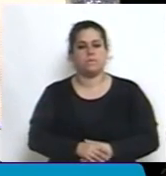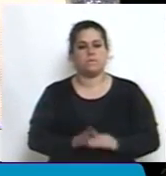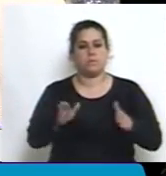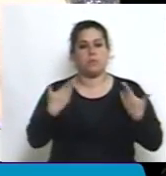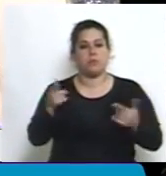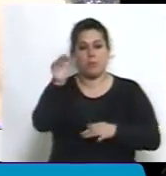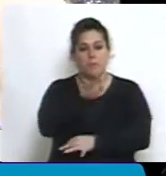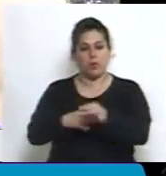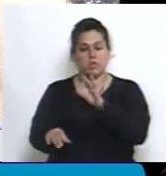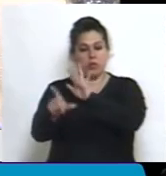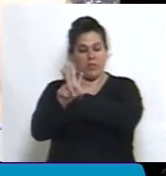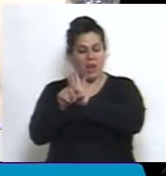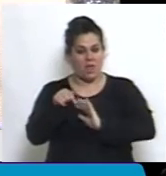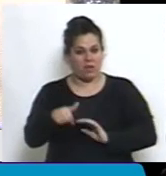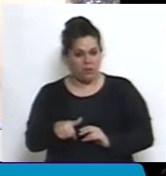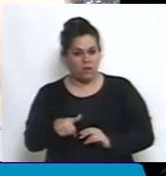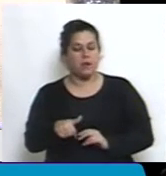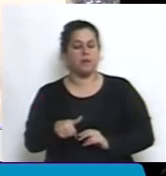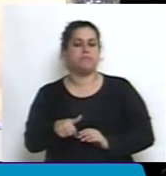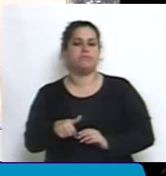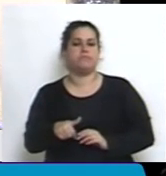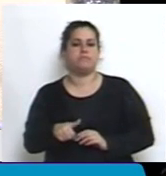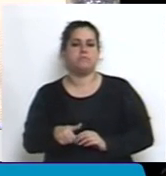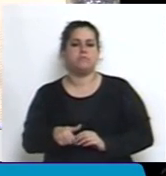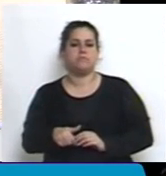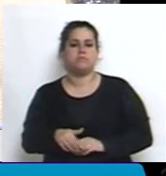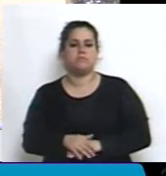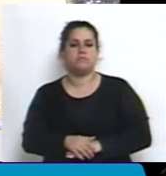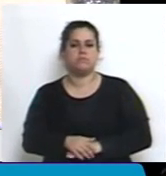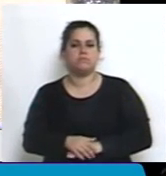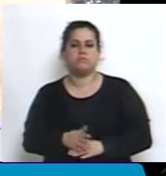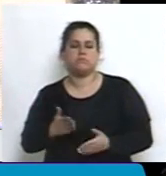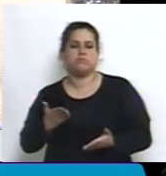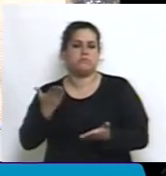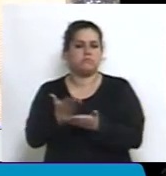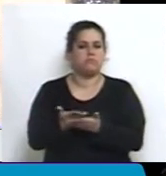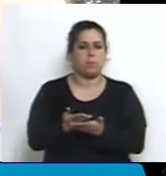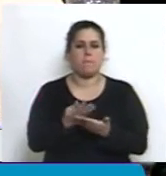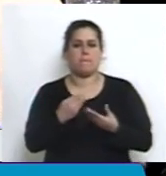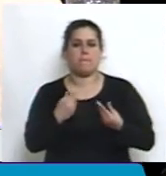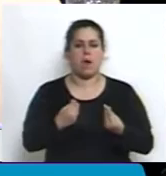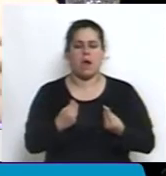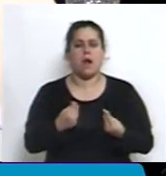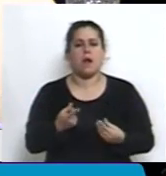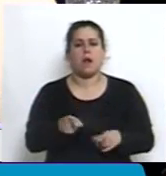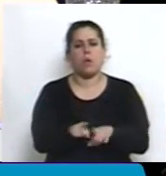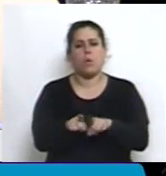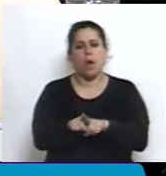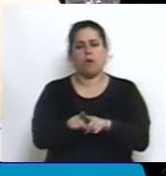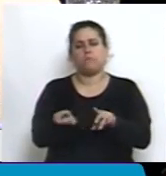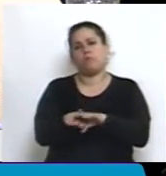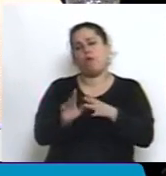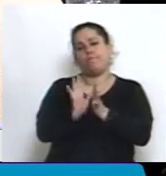este proyecto de ley viene a encontrar un